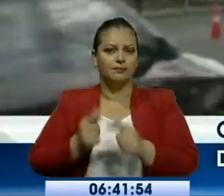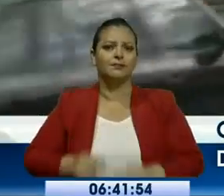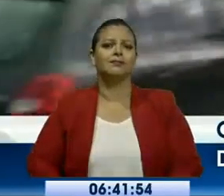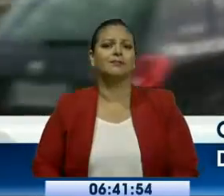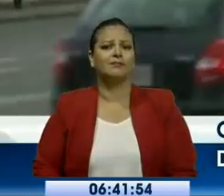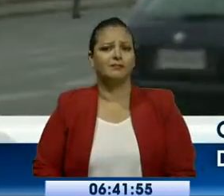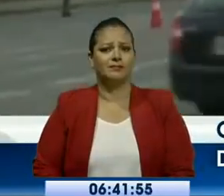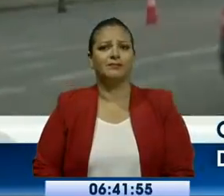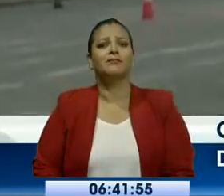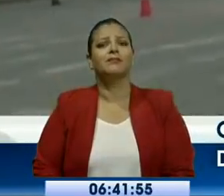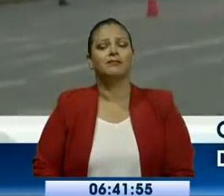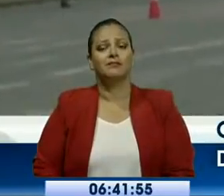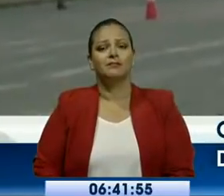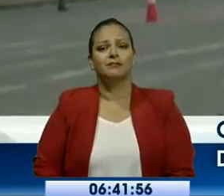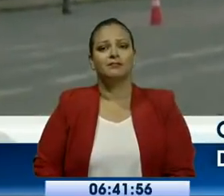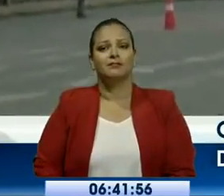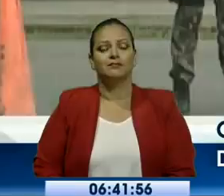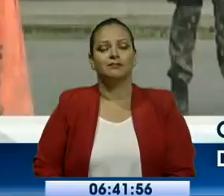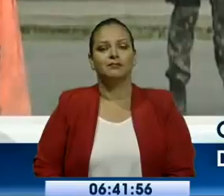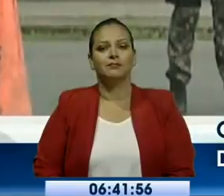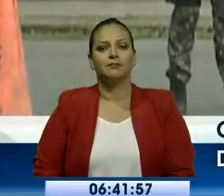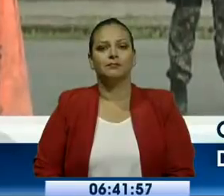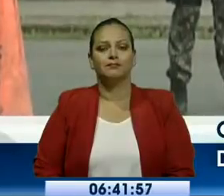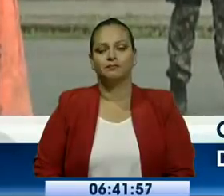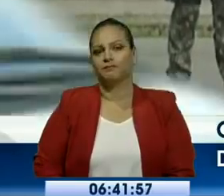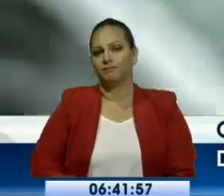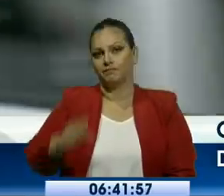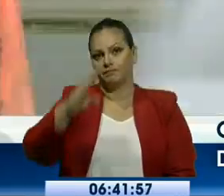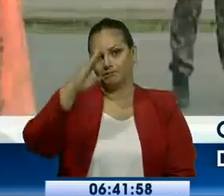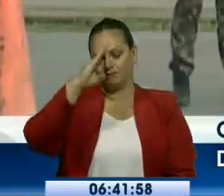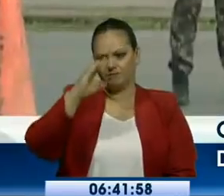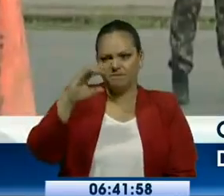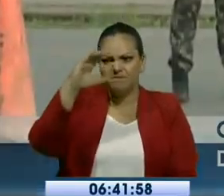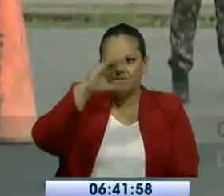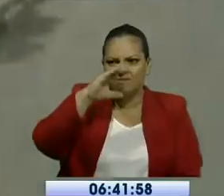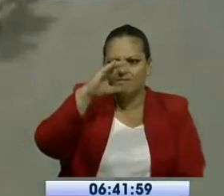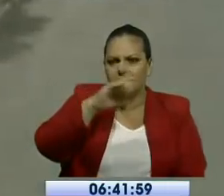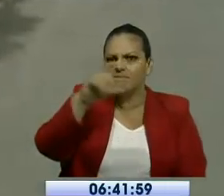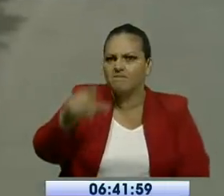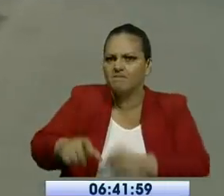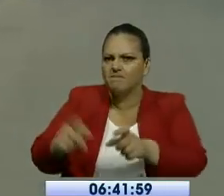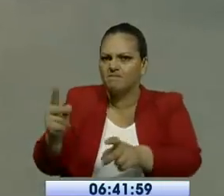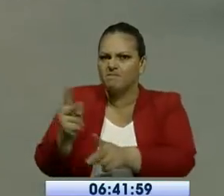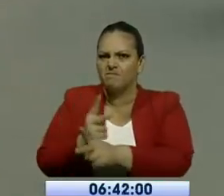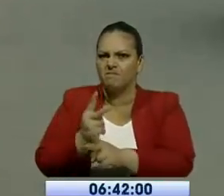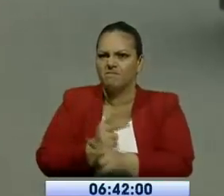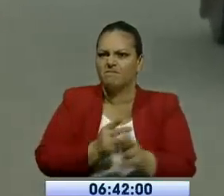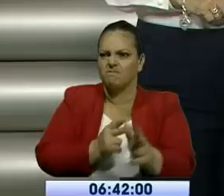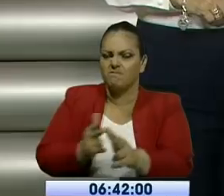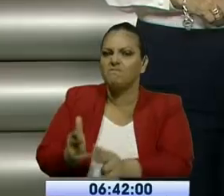ecuatoriano deben caminar con cuidado. La ley les persigue. En Quito informó Iván Casado.